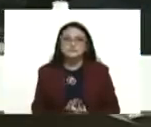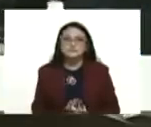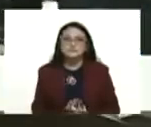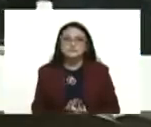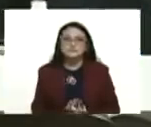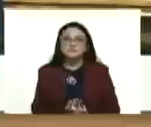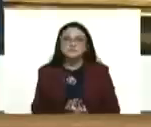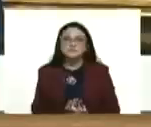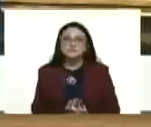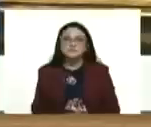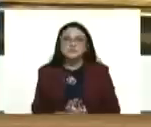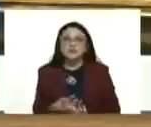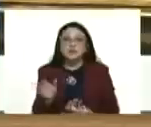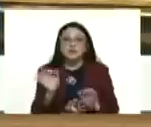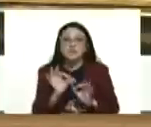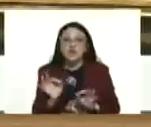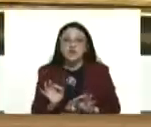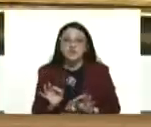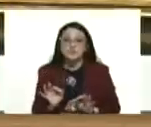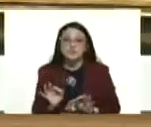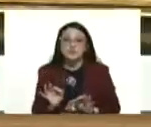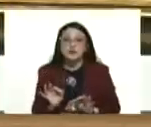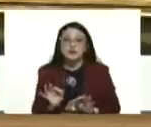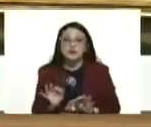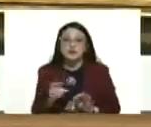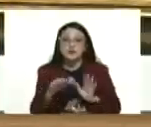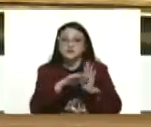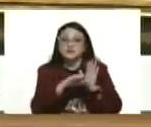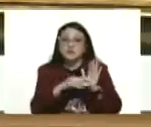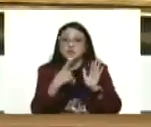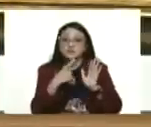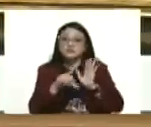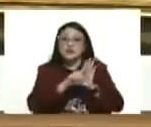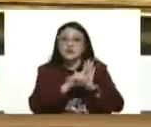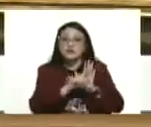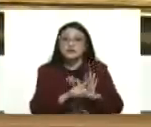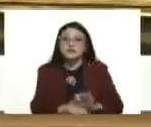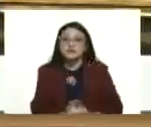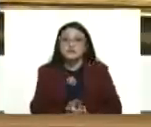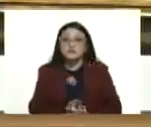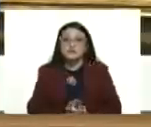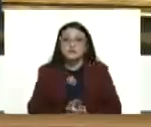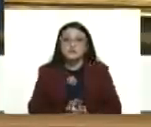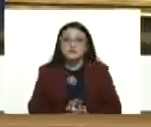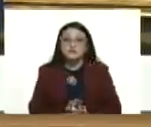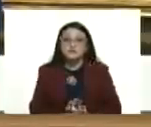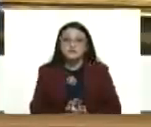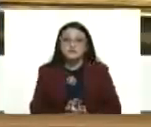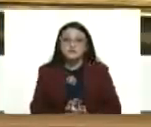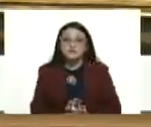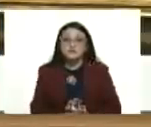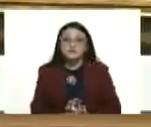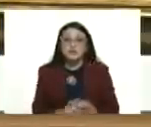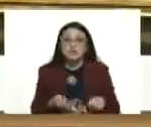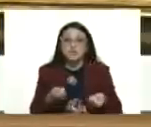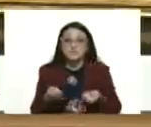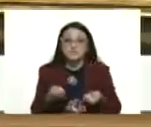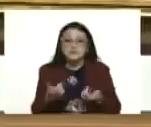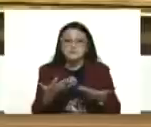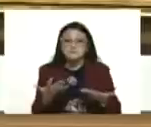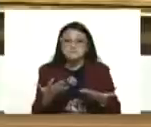En la forma y el modo que está establecido en esa ley de extinción de dominio, que